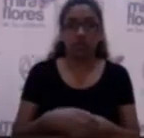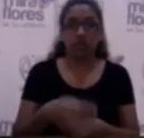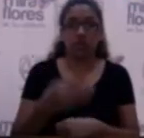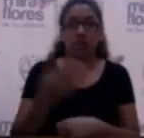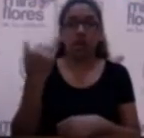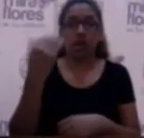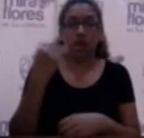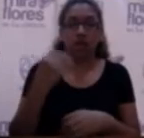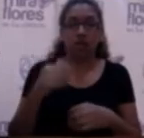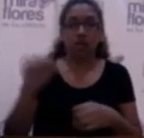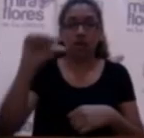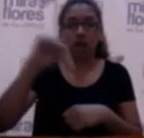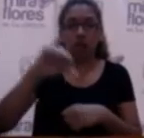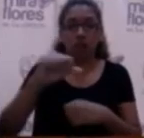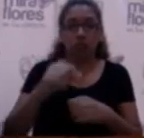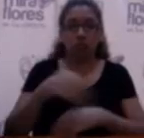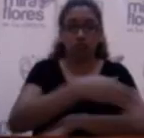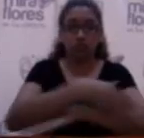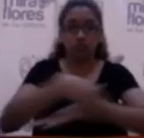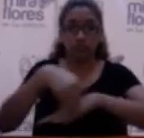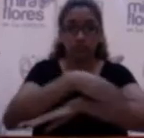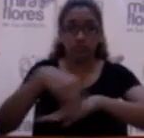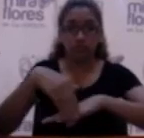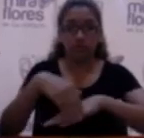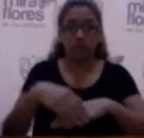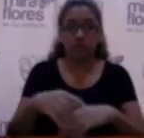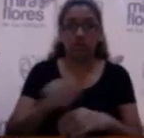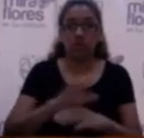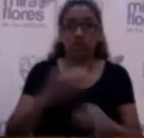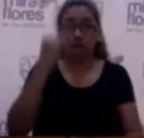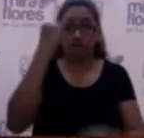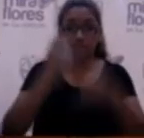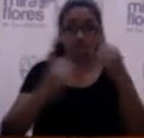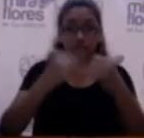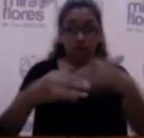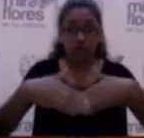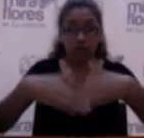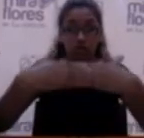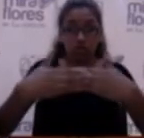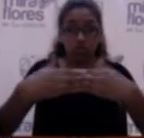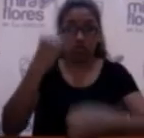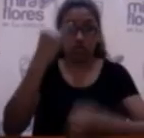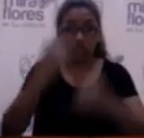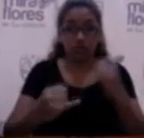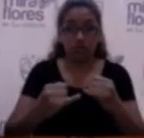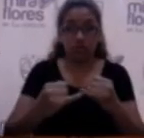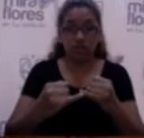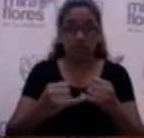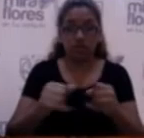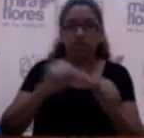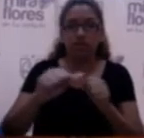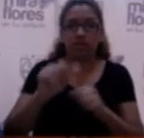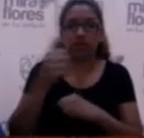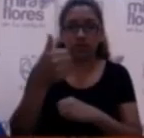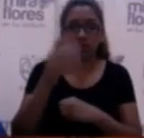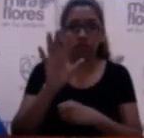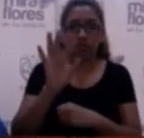Este convenio se vio en la Comisión de Desarrollo Urbano y se concluye el convenio